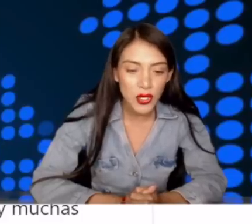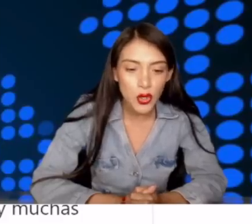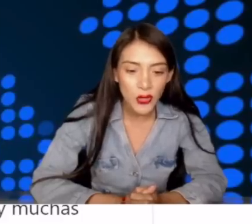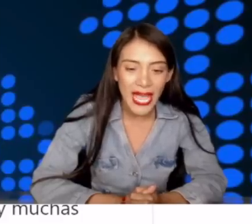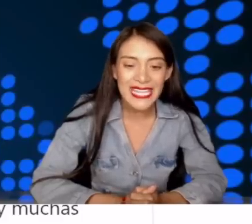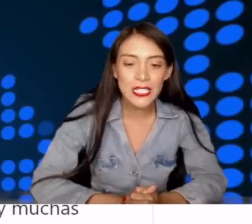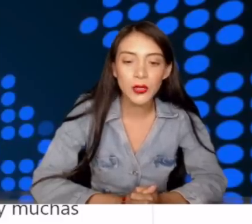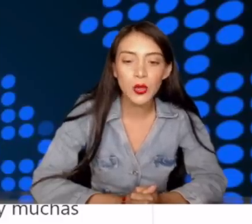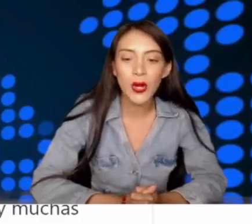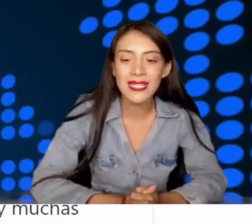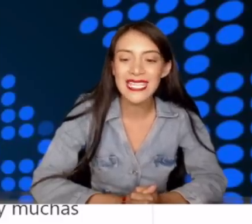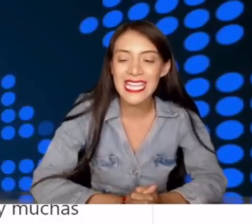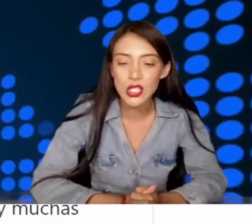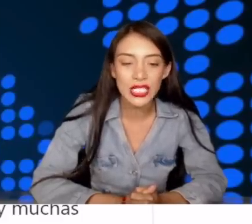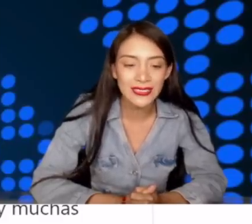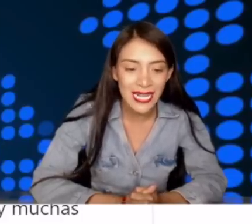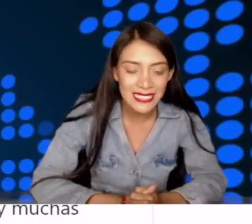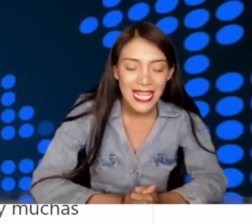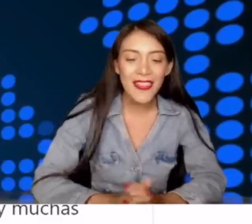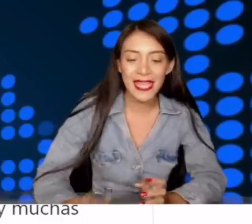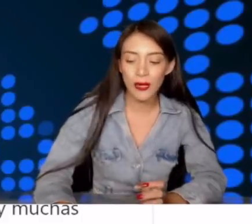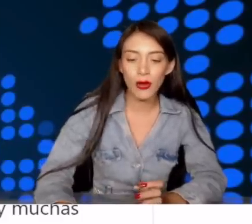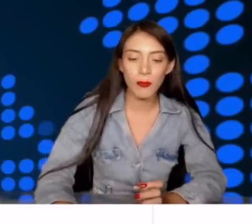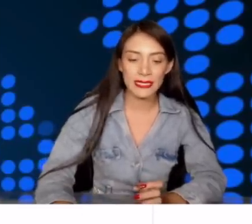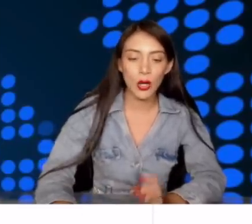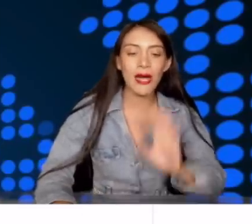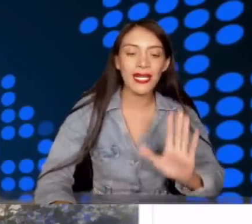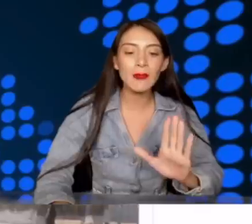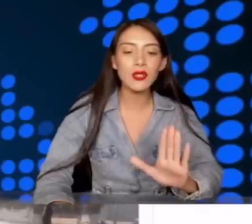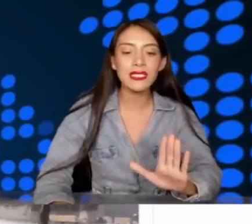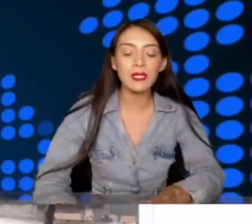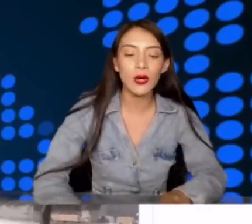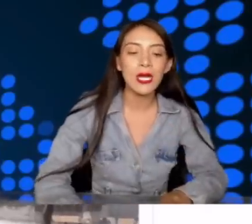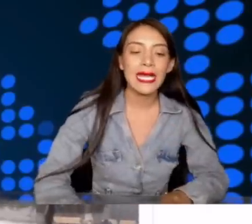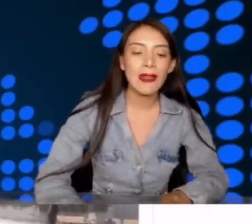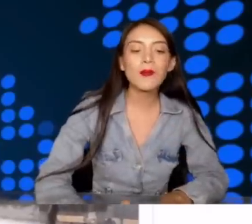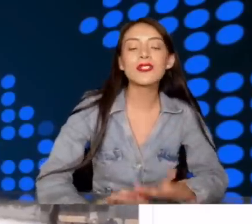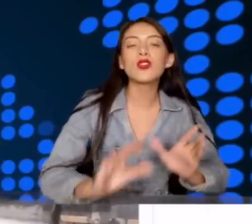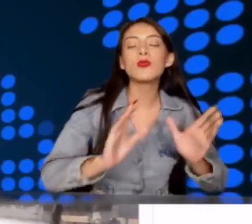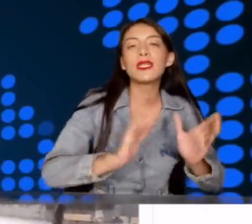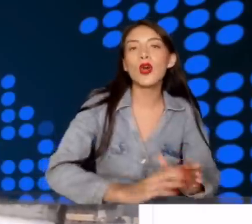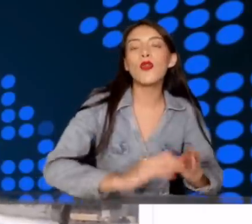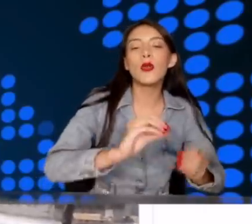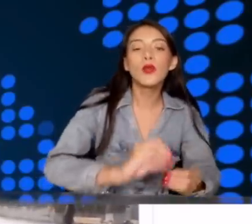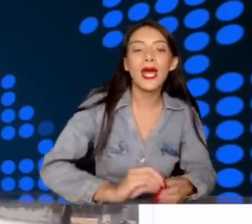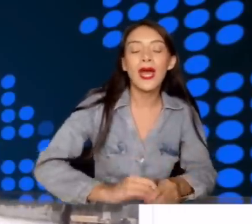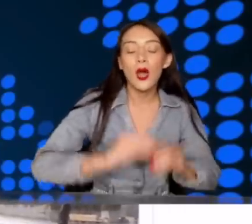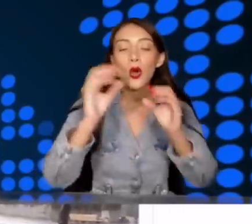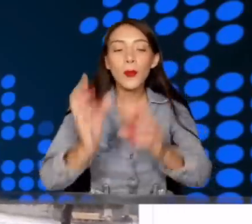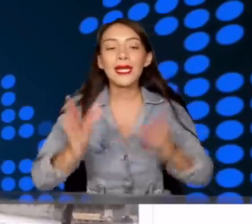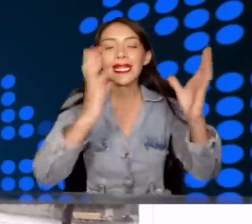Plaza Murillo, donde ayer tuvieron lugares hechos centrales del golpe de estado. Arrancamos con este video y le vamos a ir con un video de